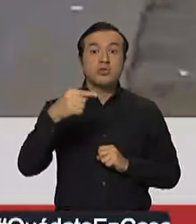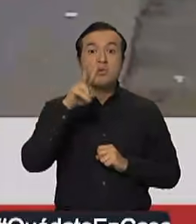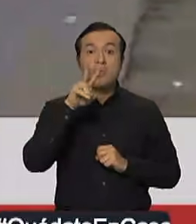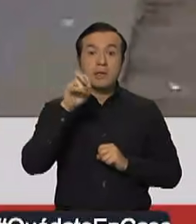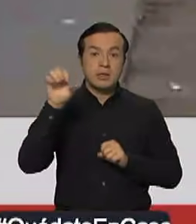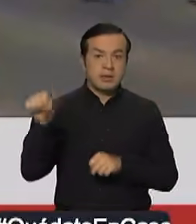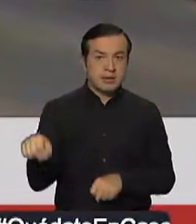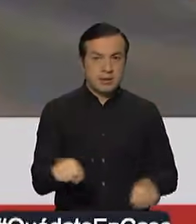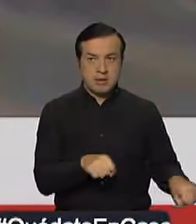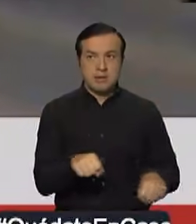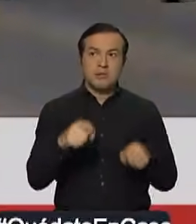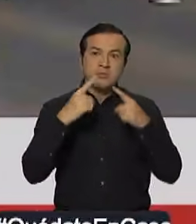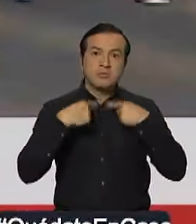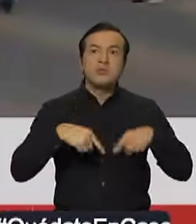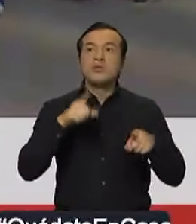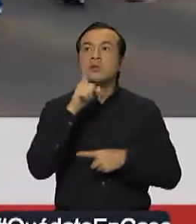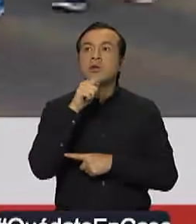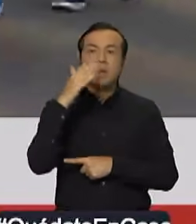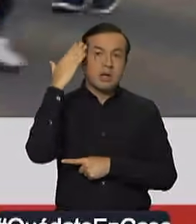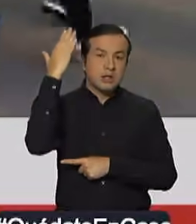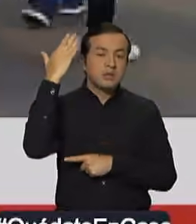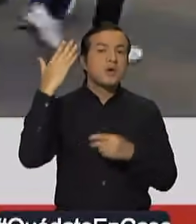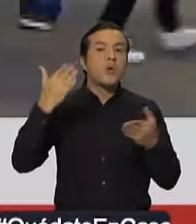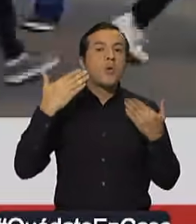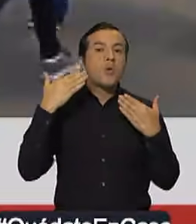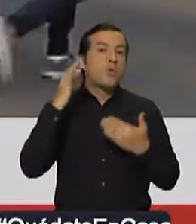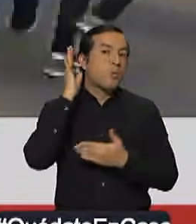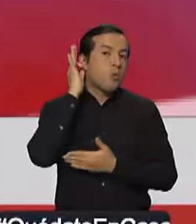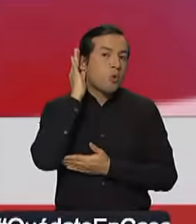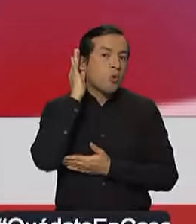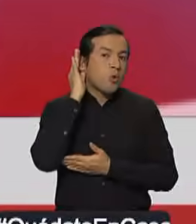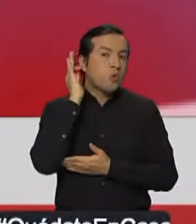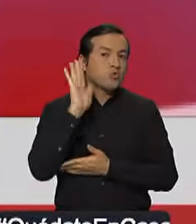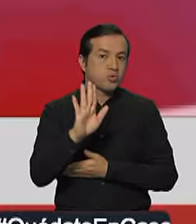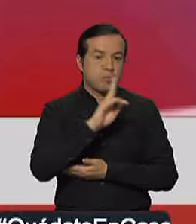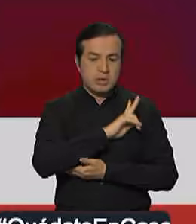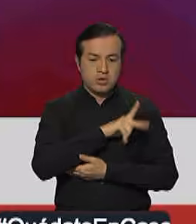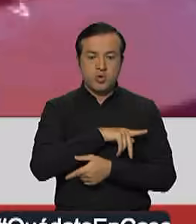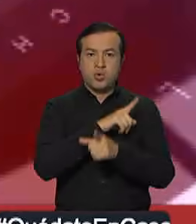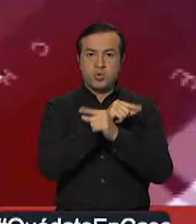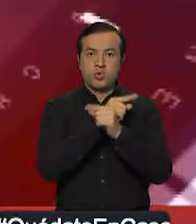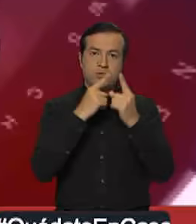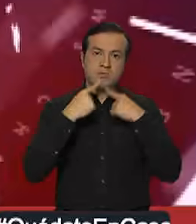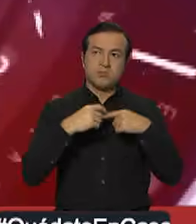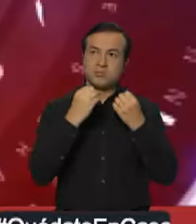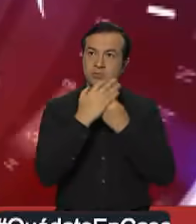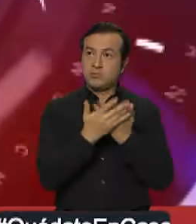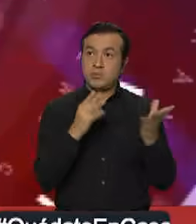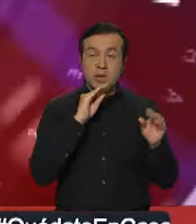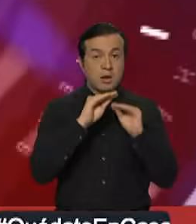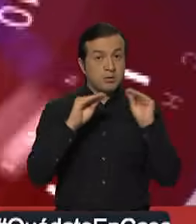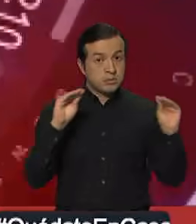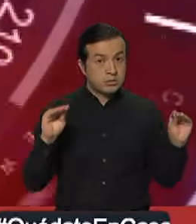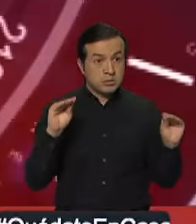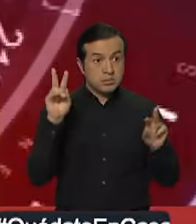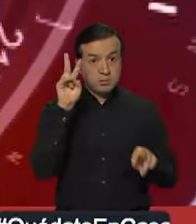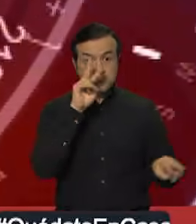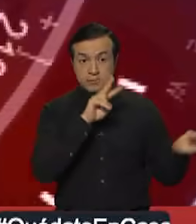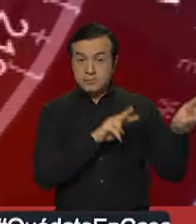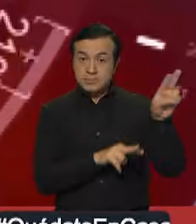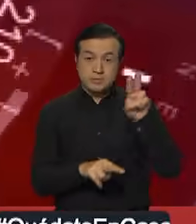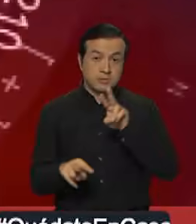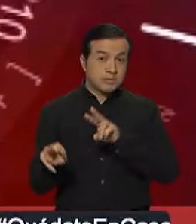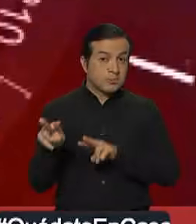mayo. El anuncio lo hizo la alcaldesa de Guayaquil, Cintia Viteri, en su cuenta de Twitter. La burgomaestre señala que con los resultados